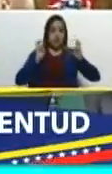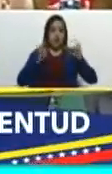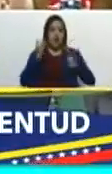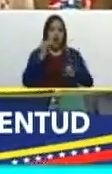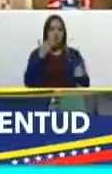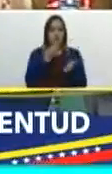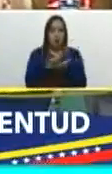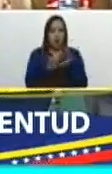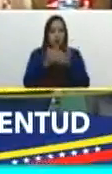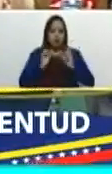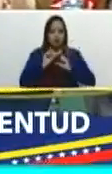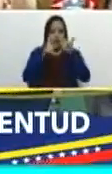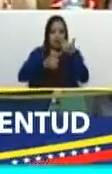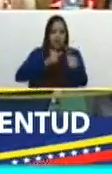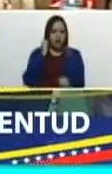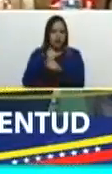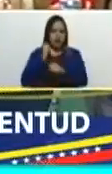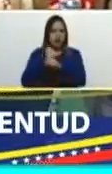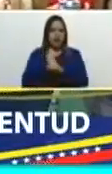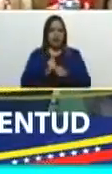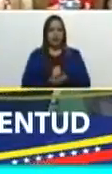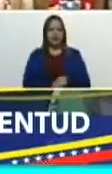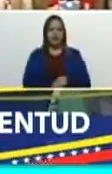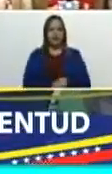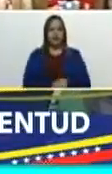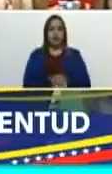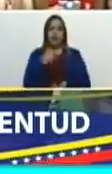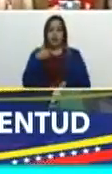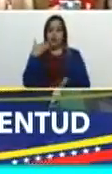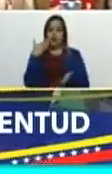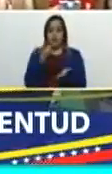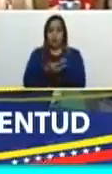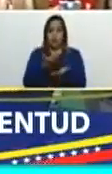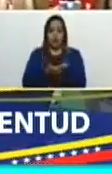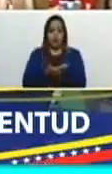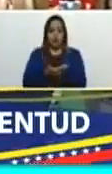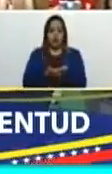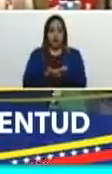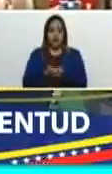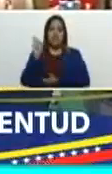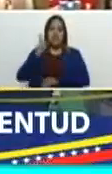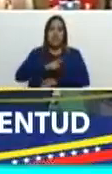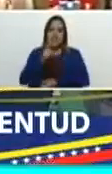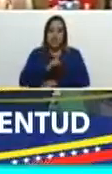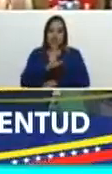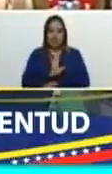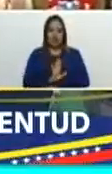para arrancar. Yo propuse la necesidad